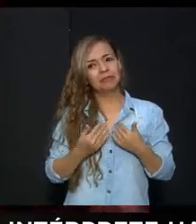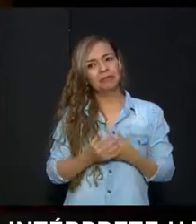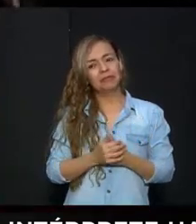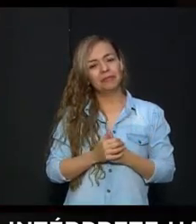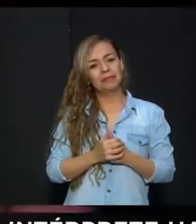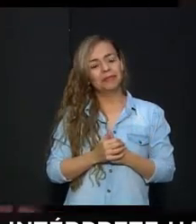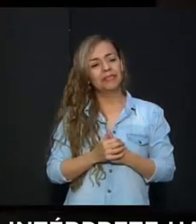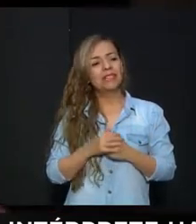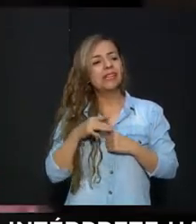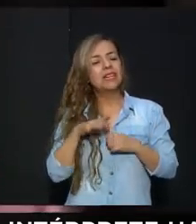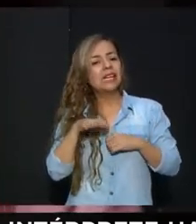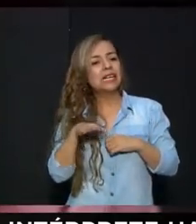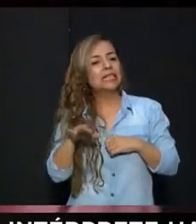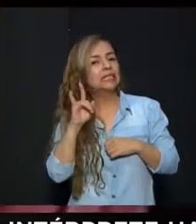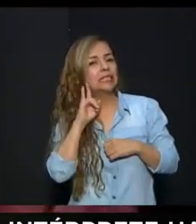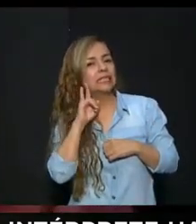Bueno,